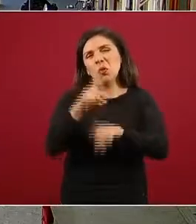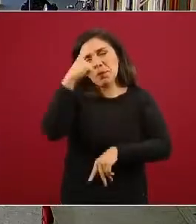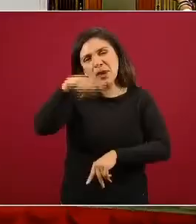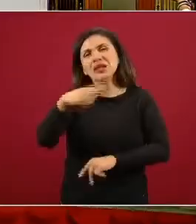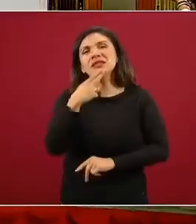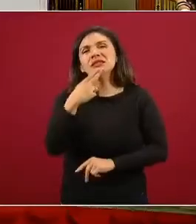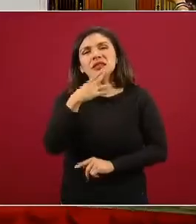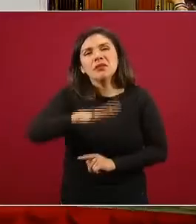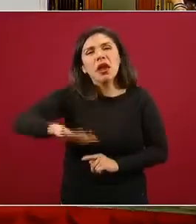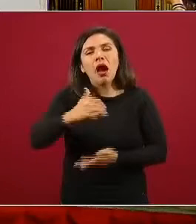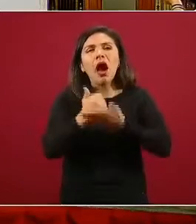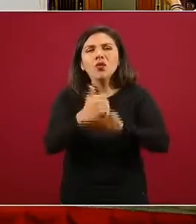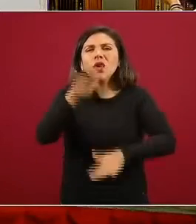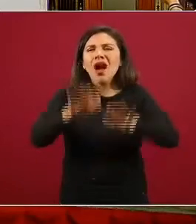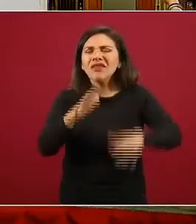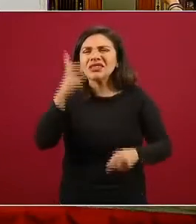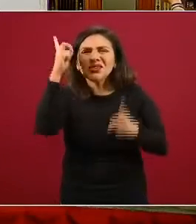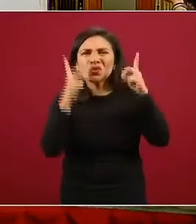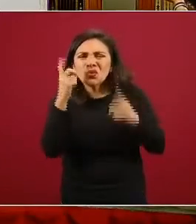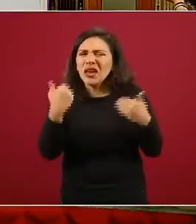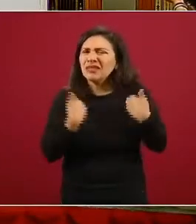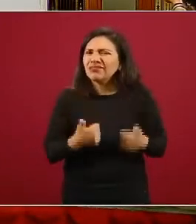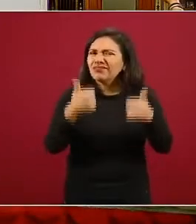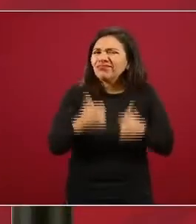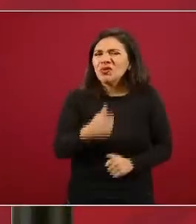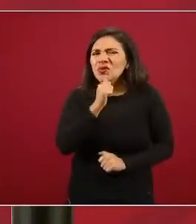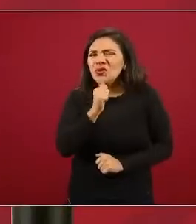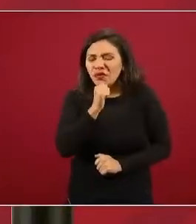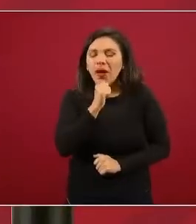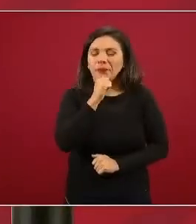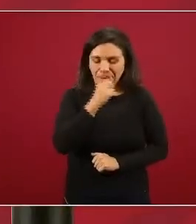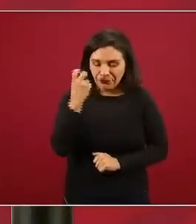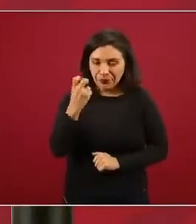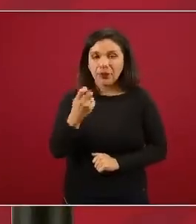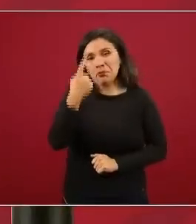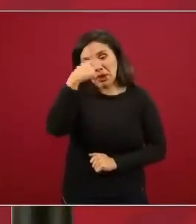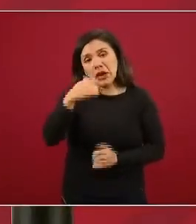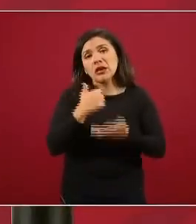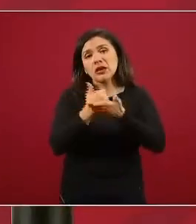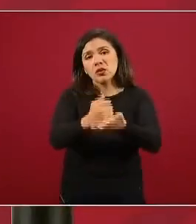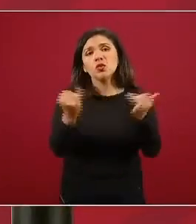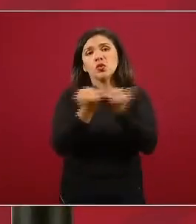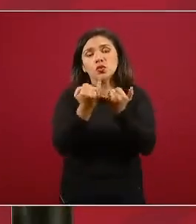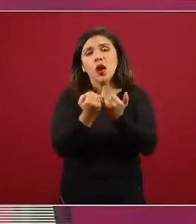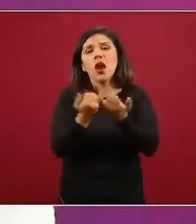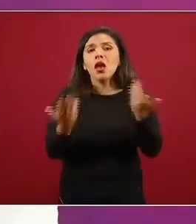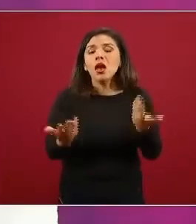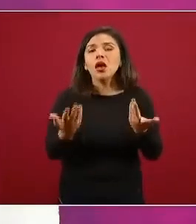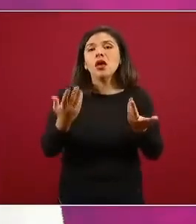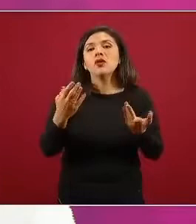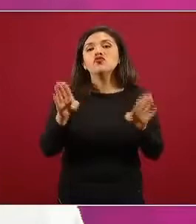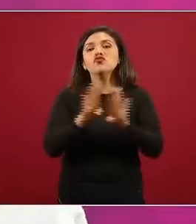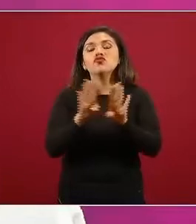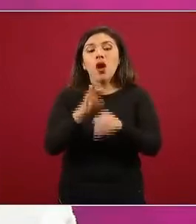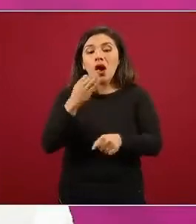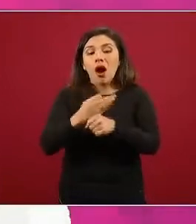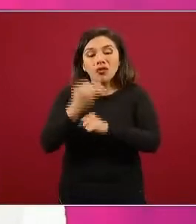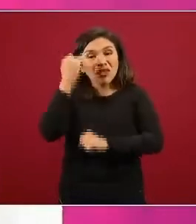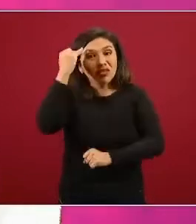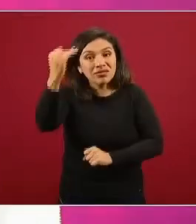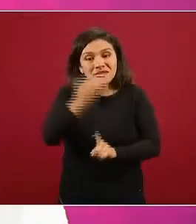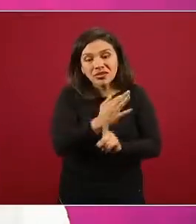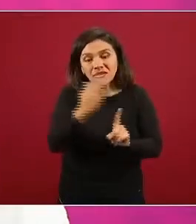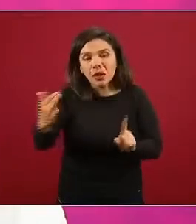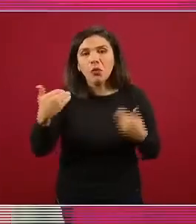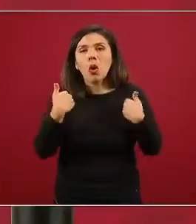ayudando todavía a quien no le ha quedado claro este concepto y ayuda también en el momento actual